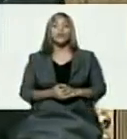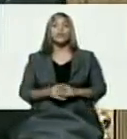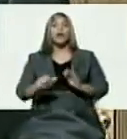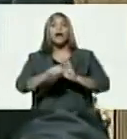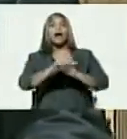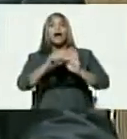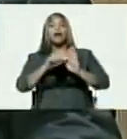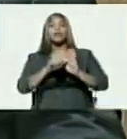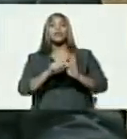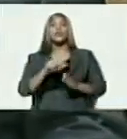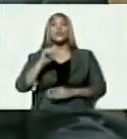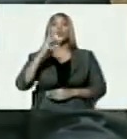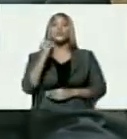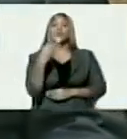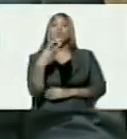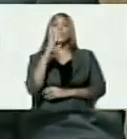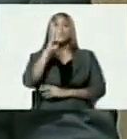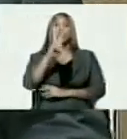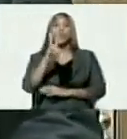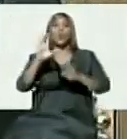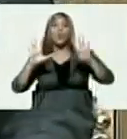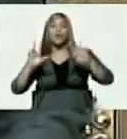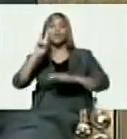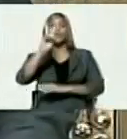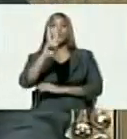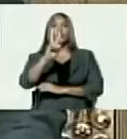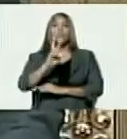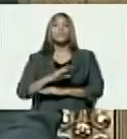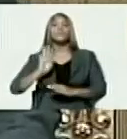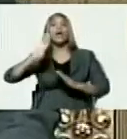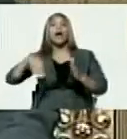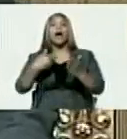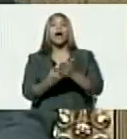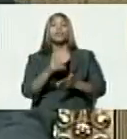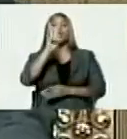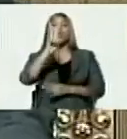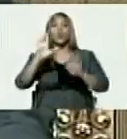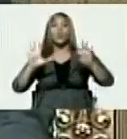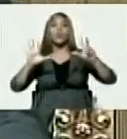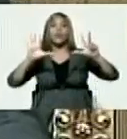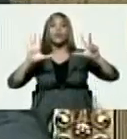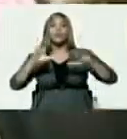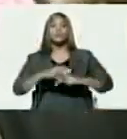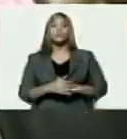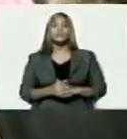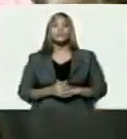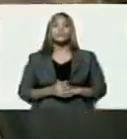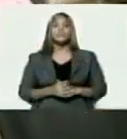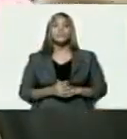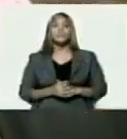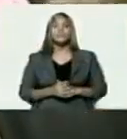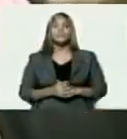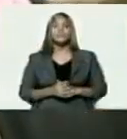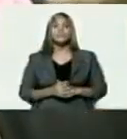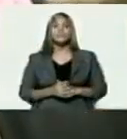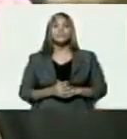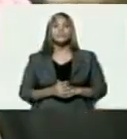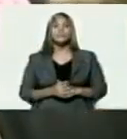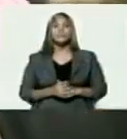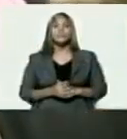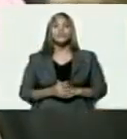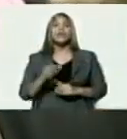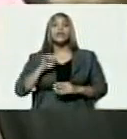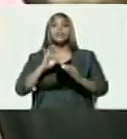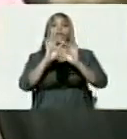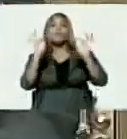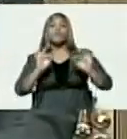artículos 292 a 298 de la Constitución. De tal